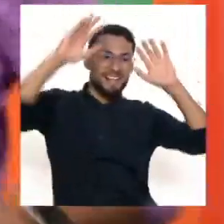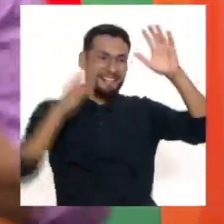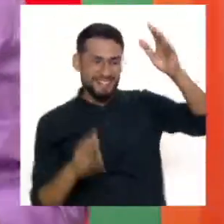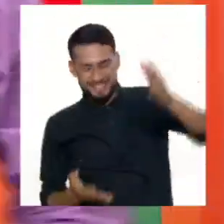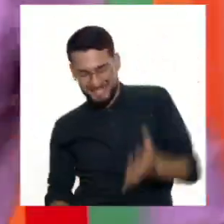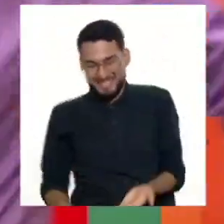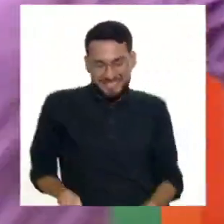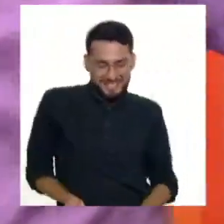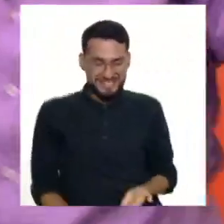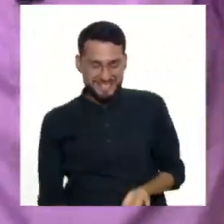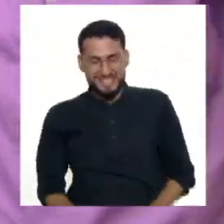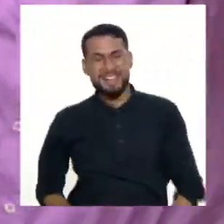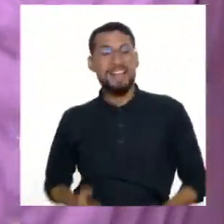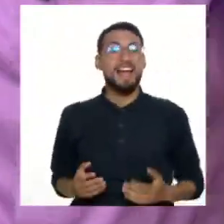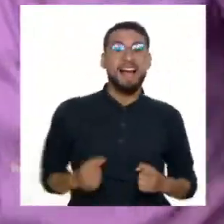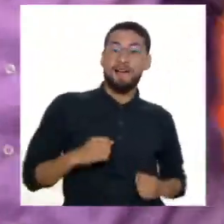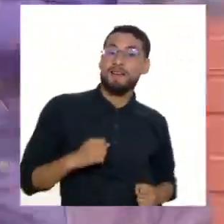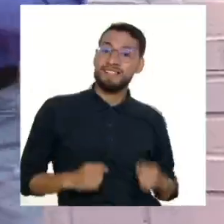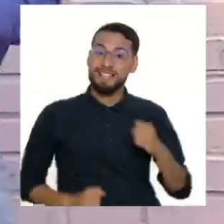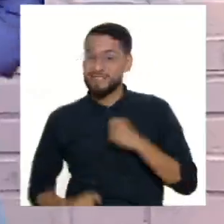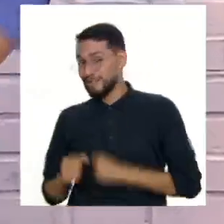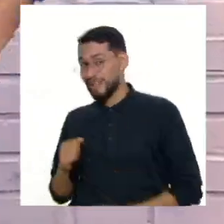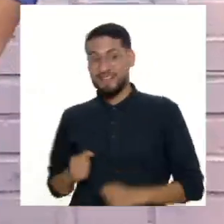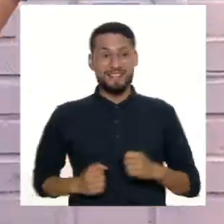suelta los pies. Eso.